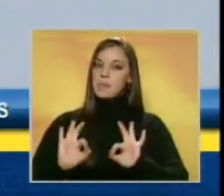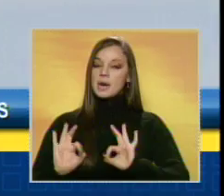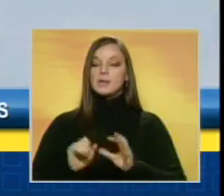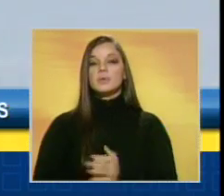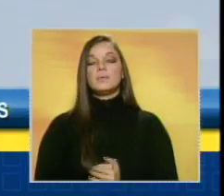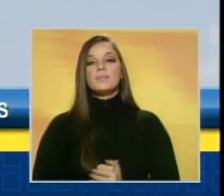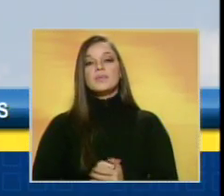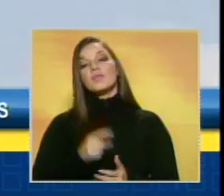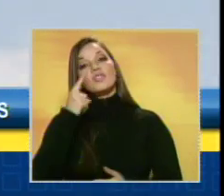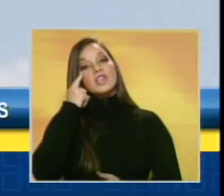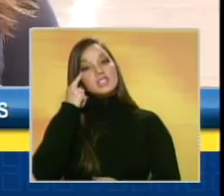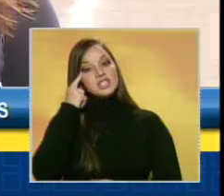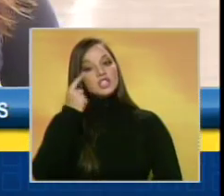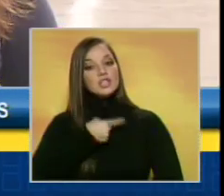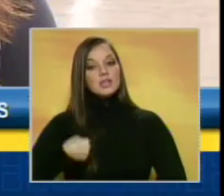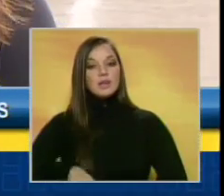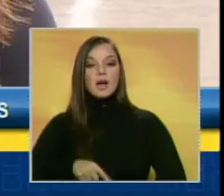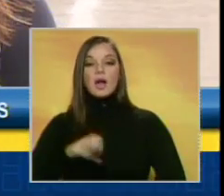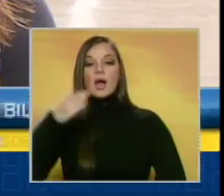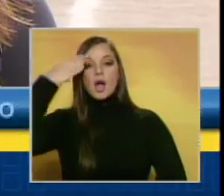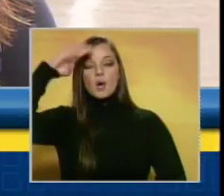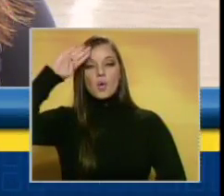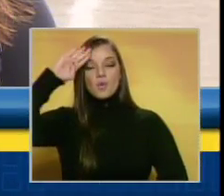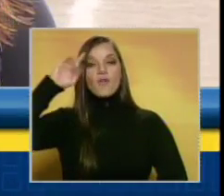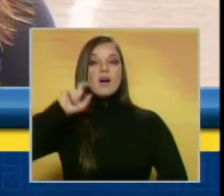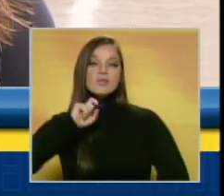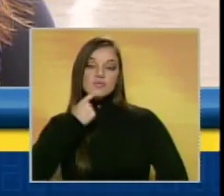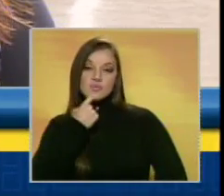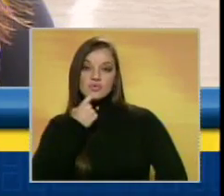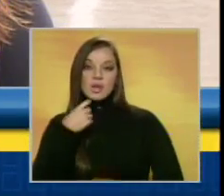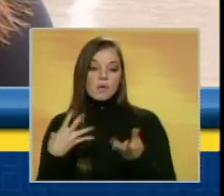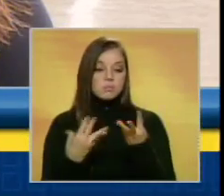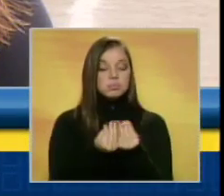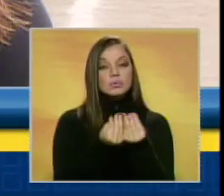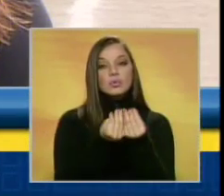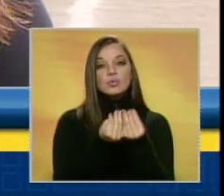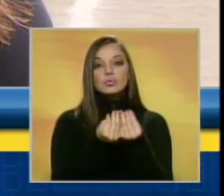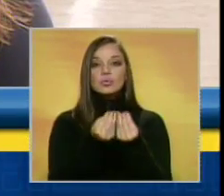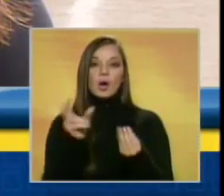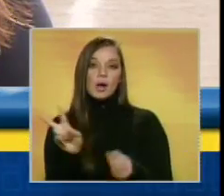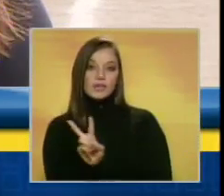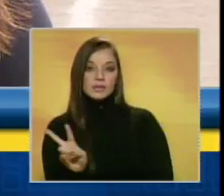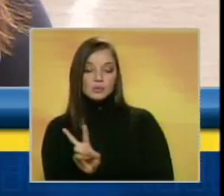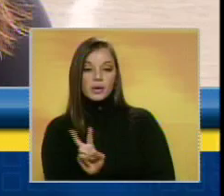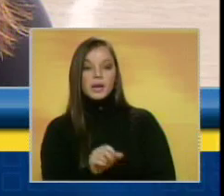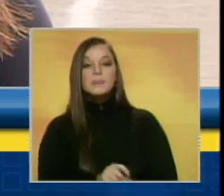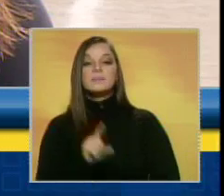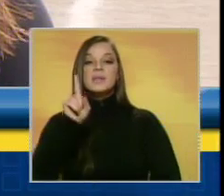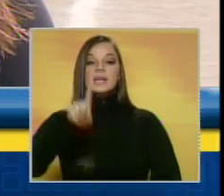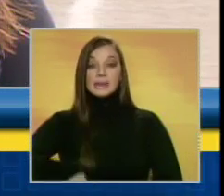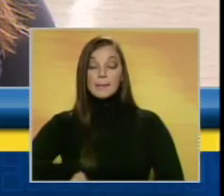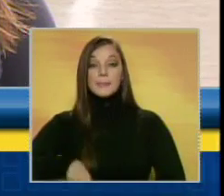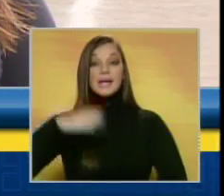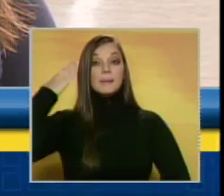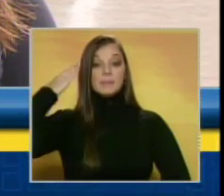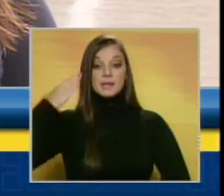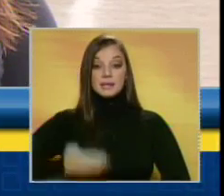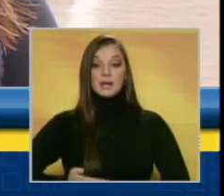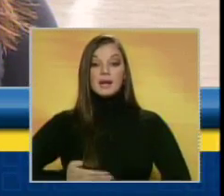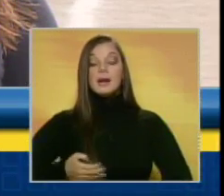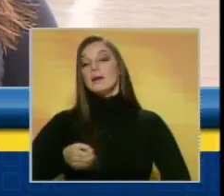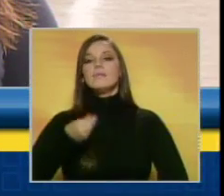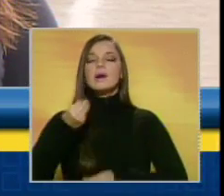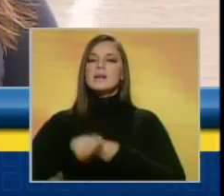con China, Cuba y Rusia. Para continuar con los ejercicios de adiestramiento y capacitación, la Fuerza Armada Nacional realizará también próximamente una nueva operación. En